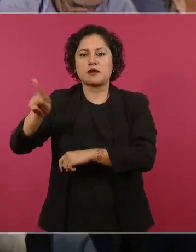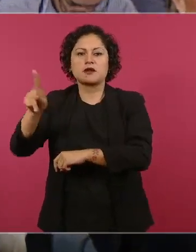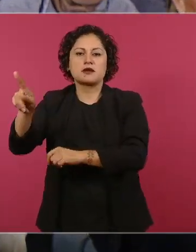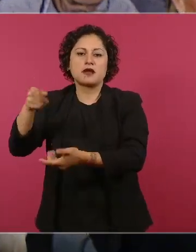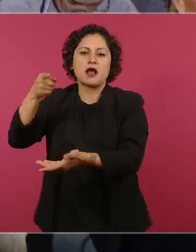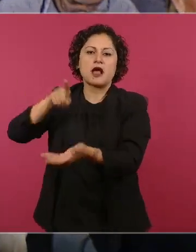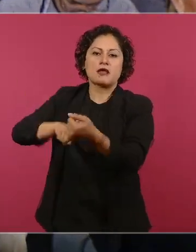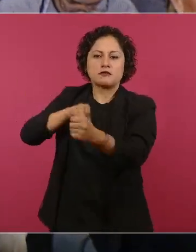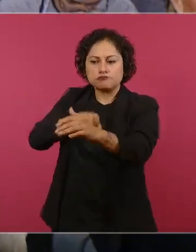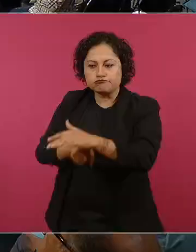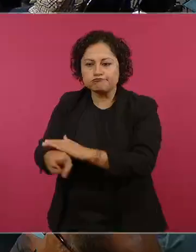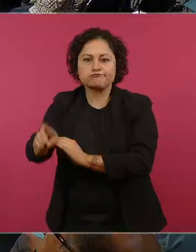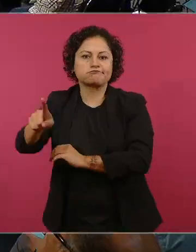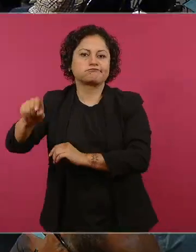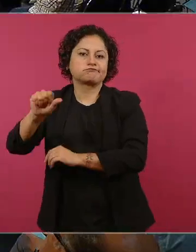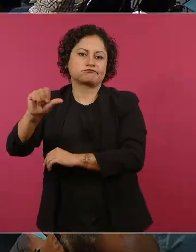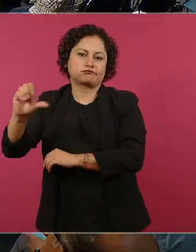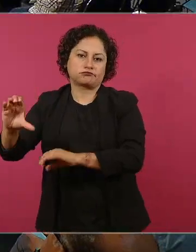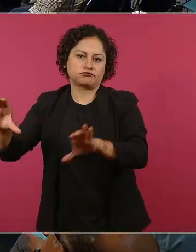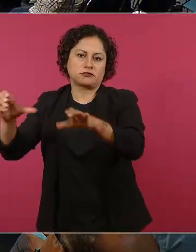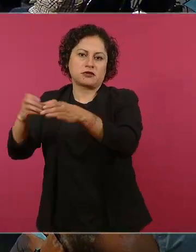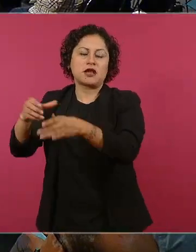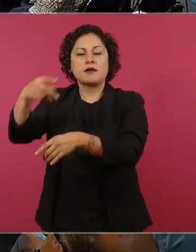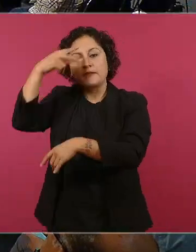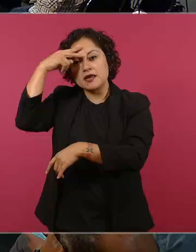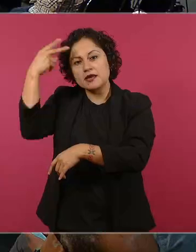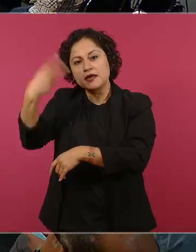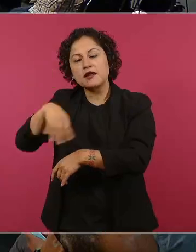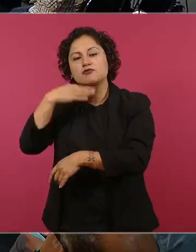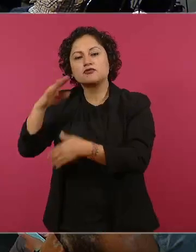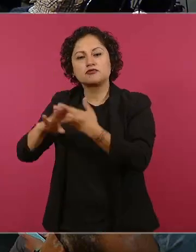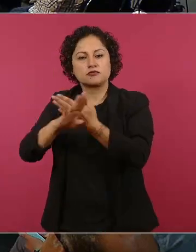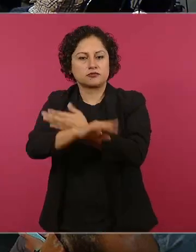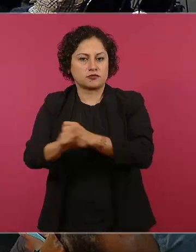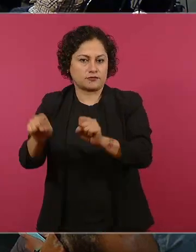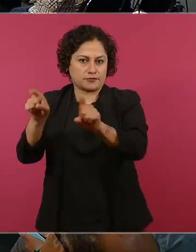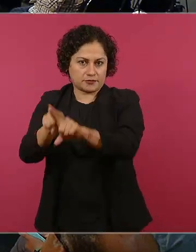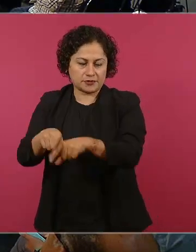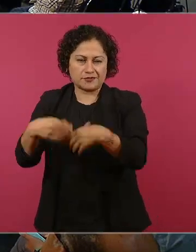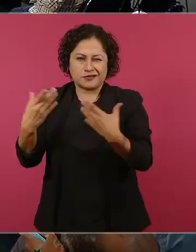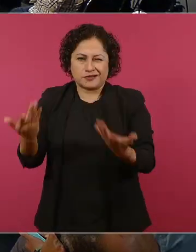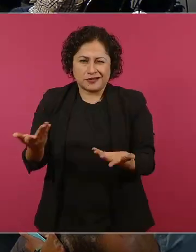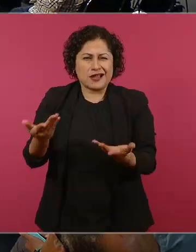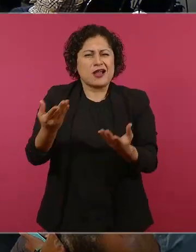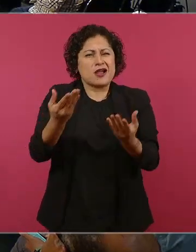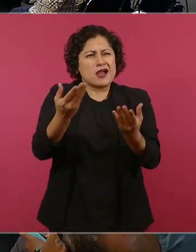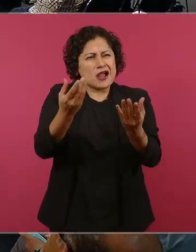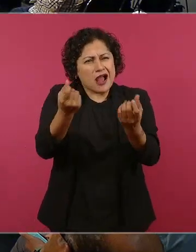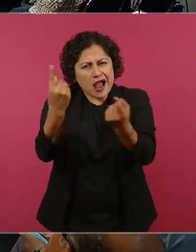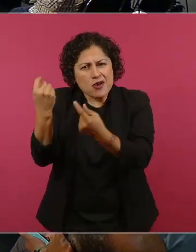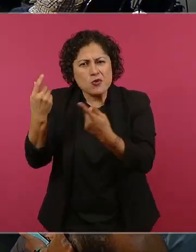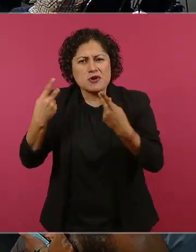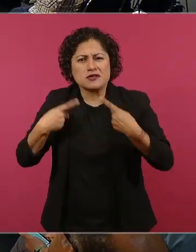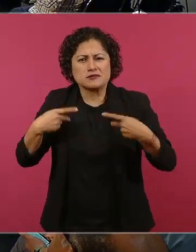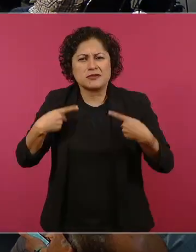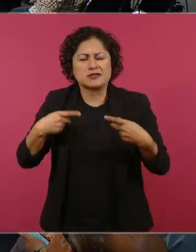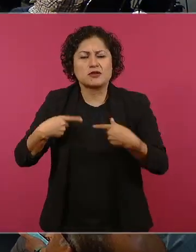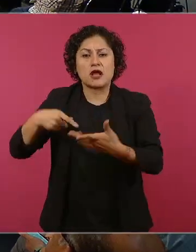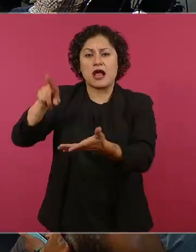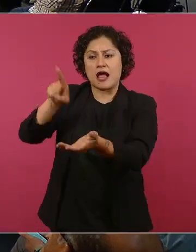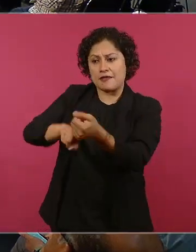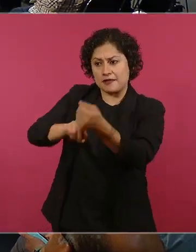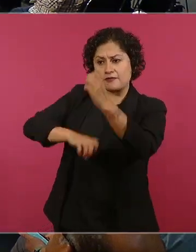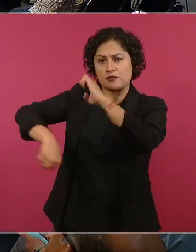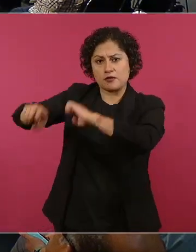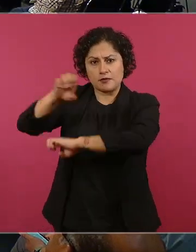e Impunidad, y en términos generales existe todavía un sector que no comprende dentro del grupo empresarial o del